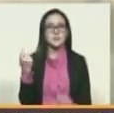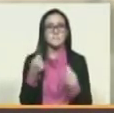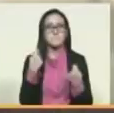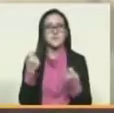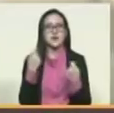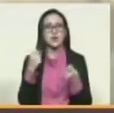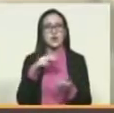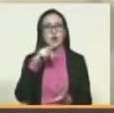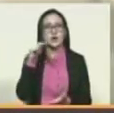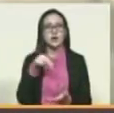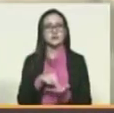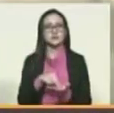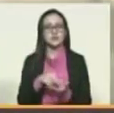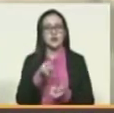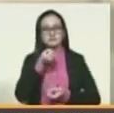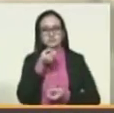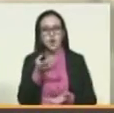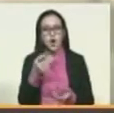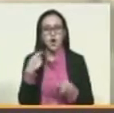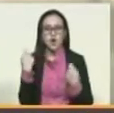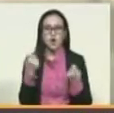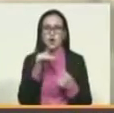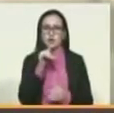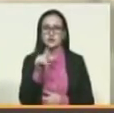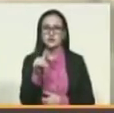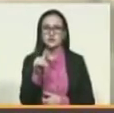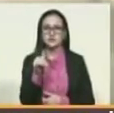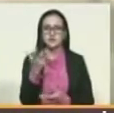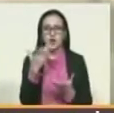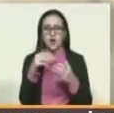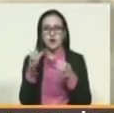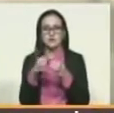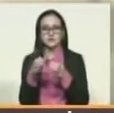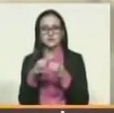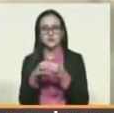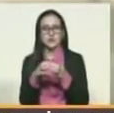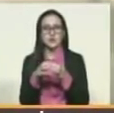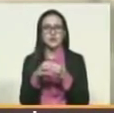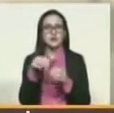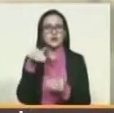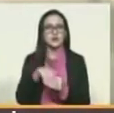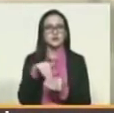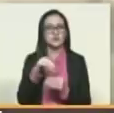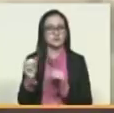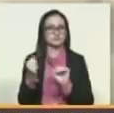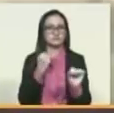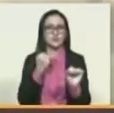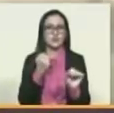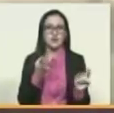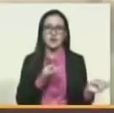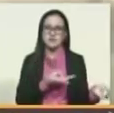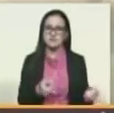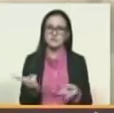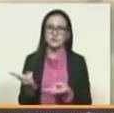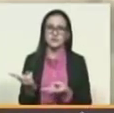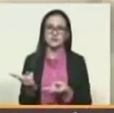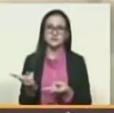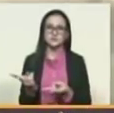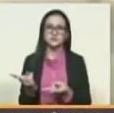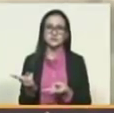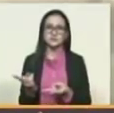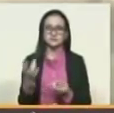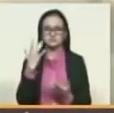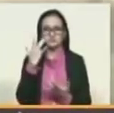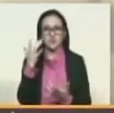publicó una noticia que decía que la Organización Transparencia Electoral había rechazado la invitación para observar